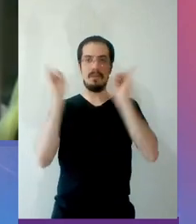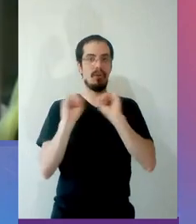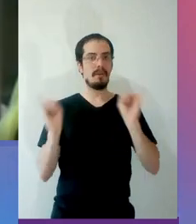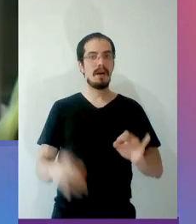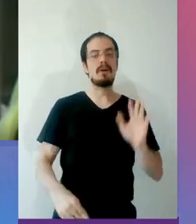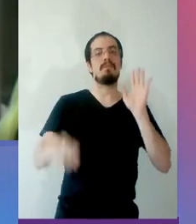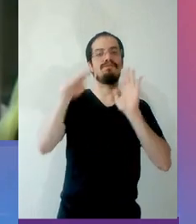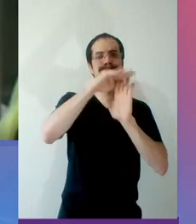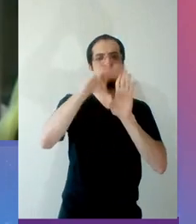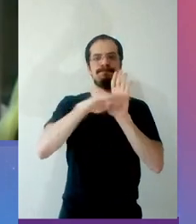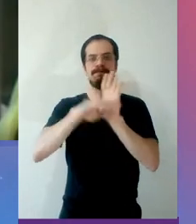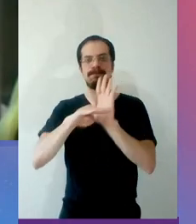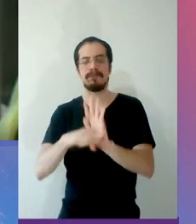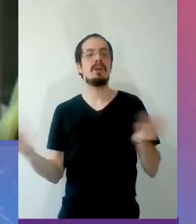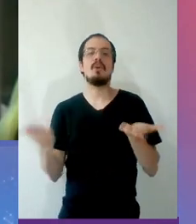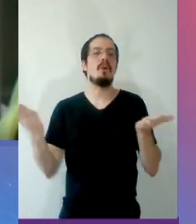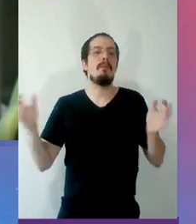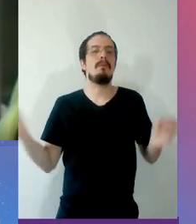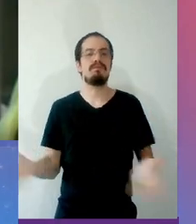principio,